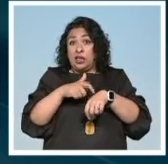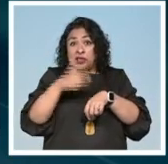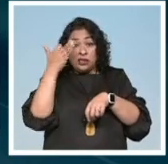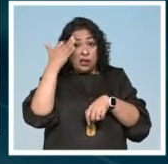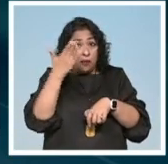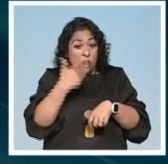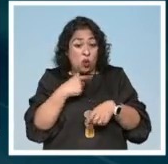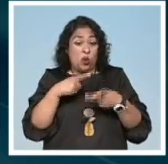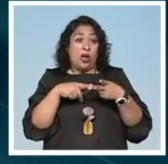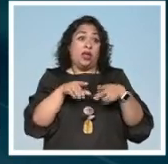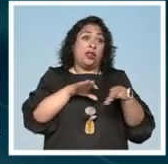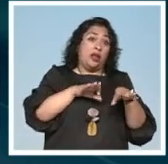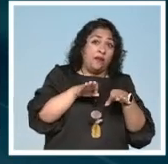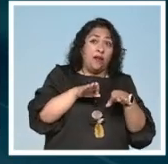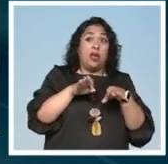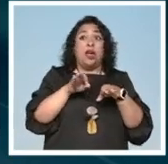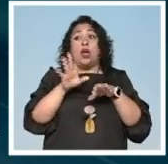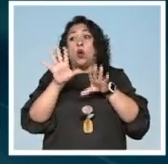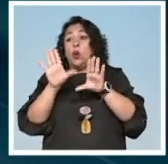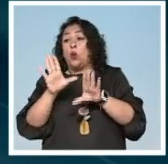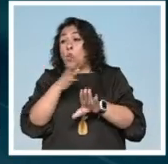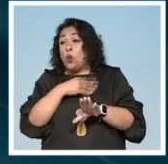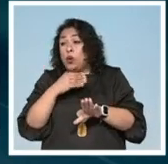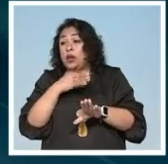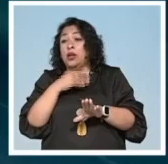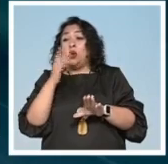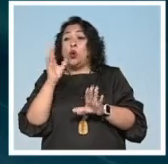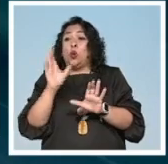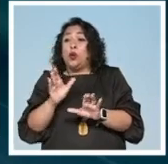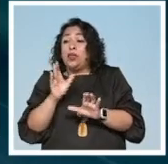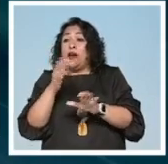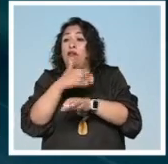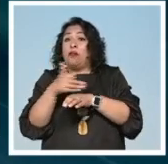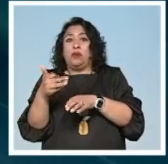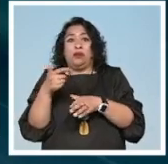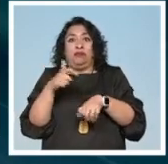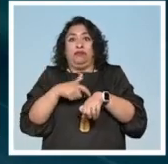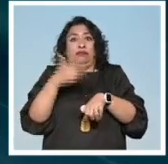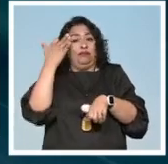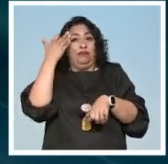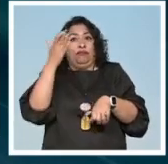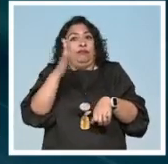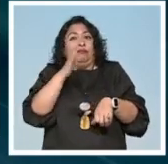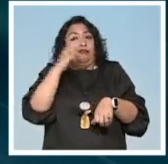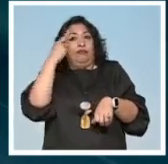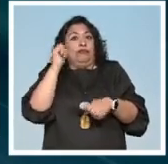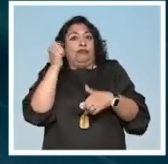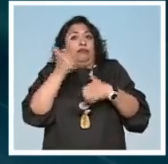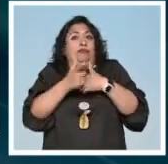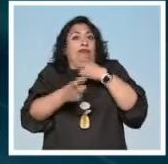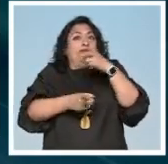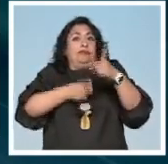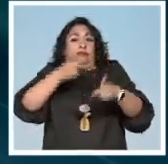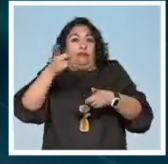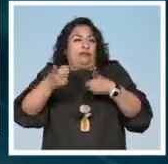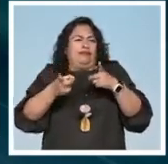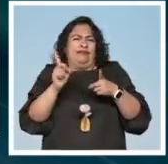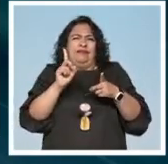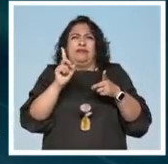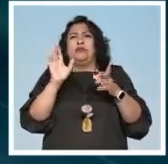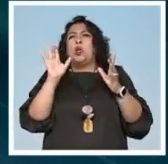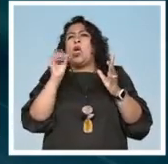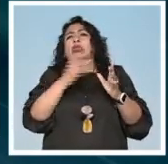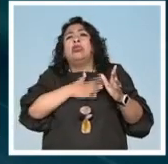¿Será que entre trabajo, cuidados de hijos o familiares no hay tiempo suficiente para realizar alguna práctica, ya no digamos deportiva,